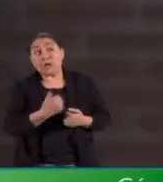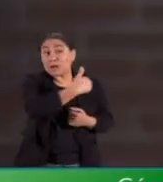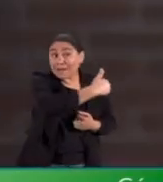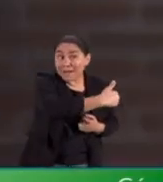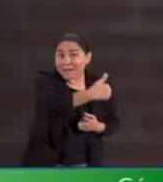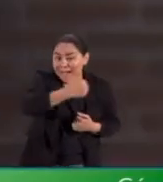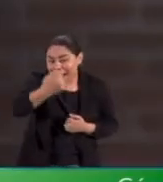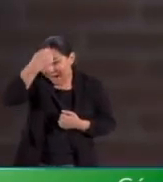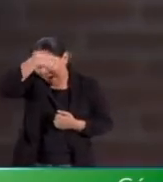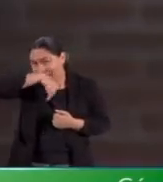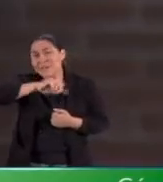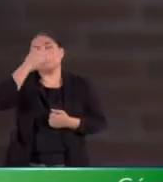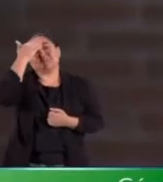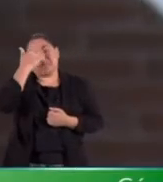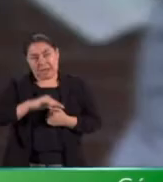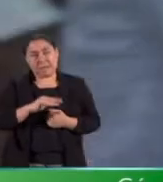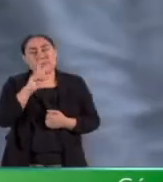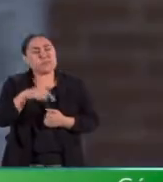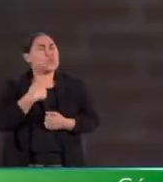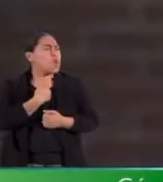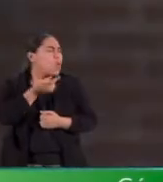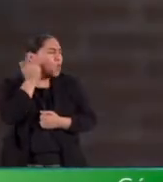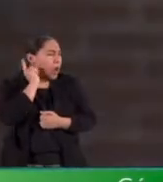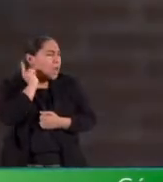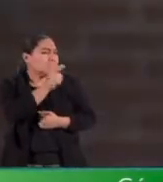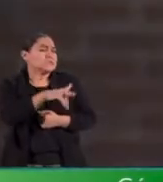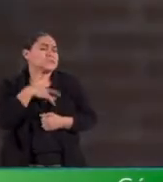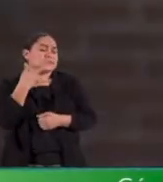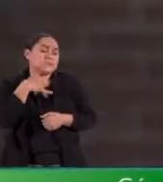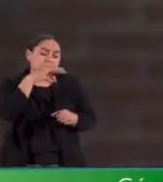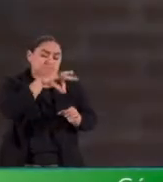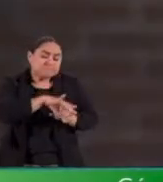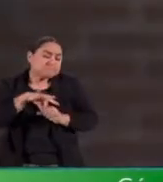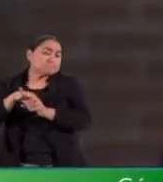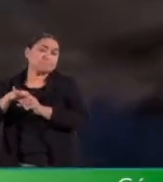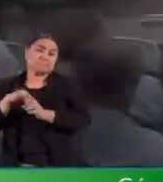lo sabe y tengo la esperanza que votarán en consecuencia. Muchas gracias.